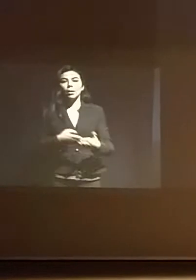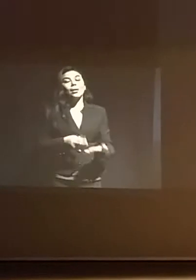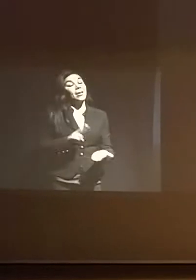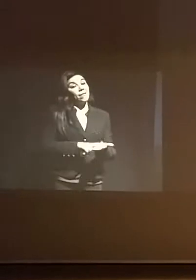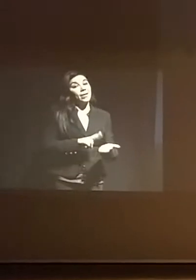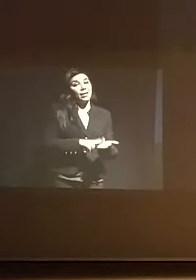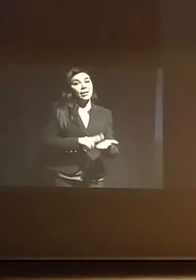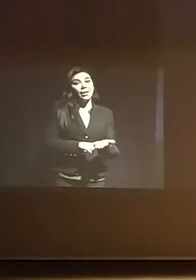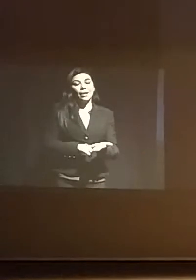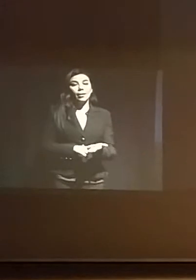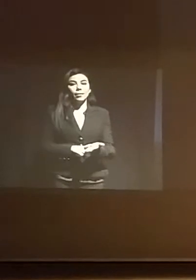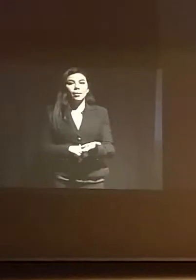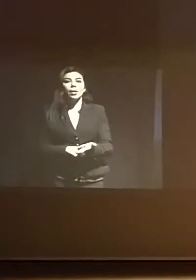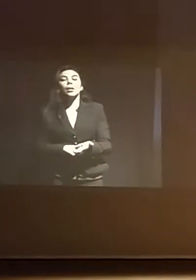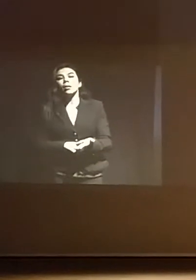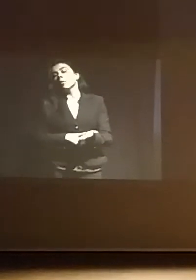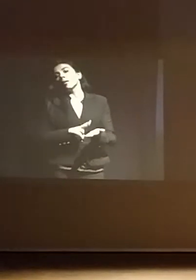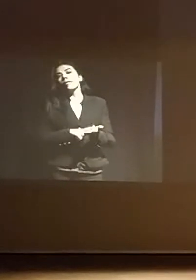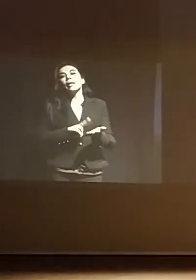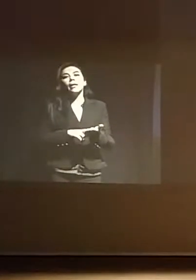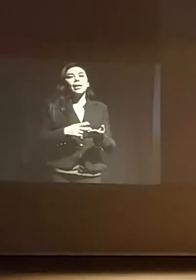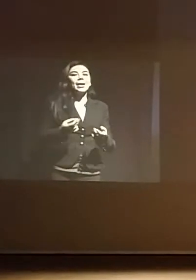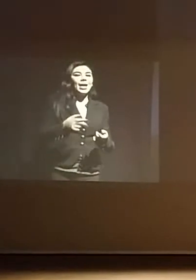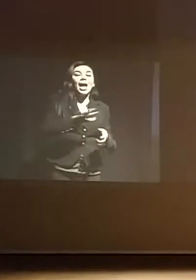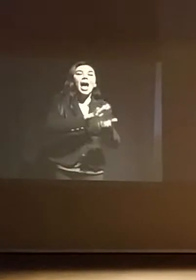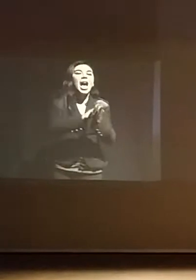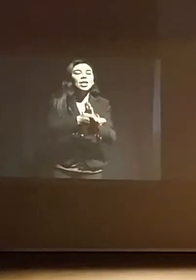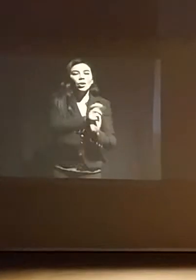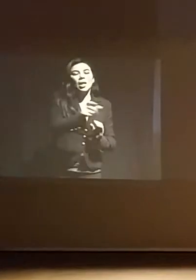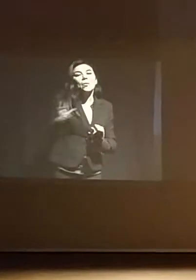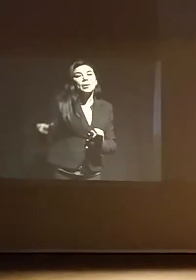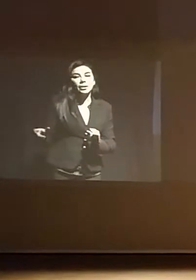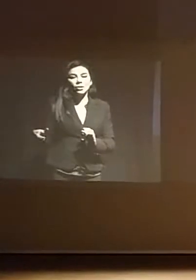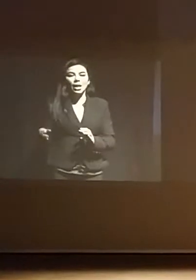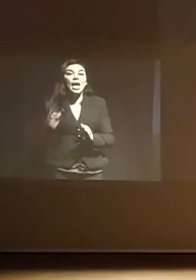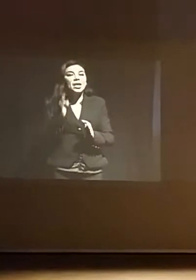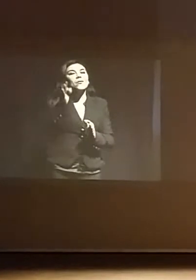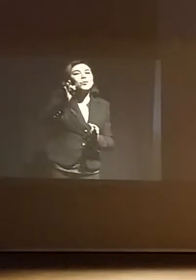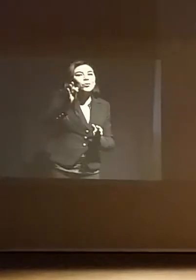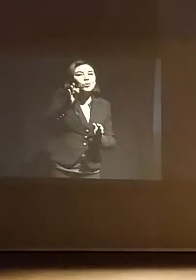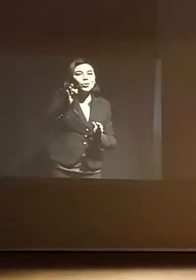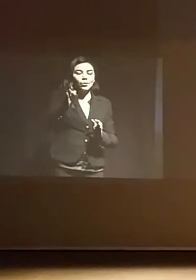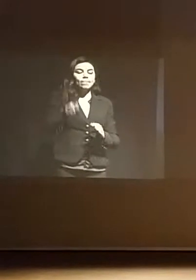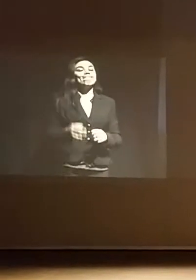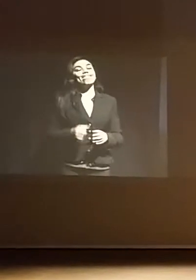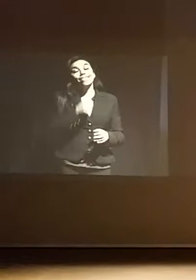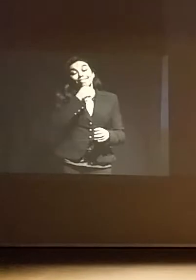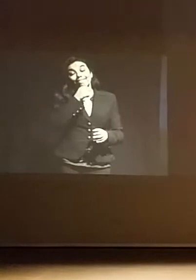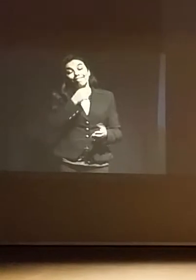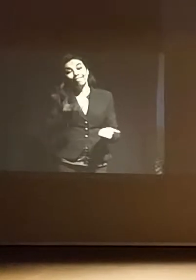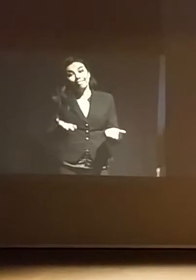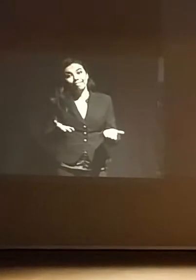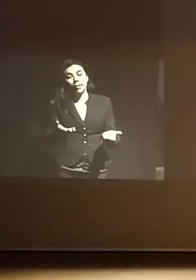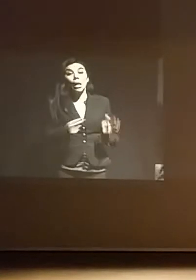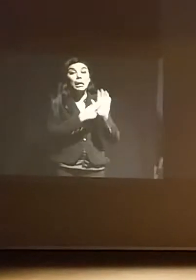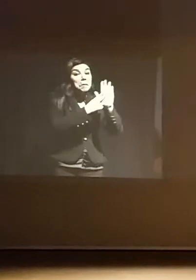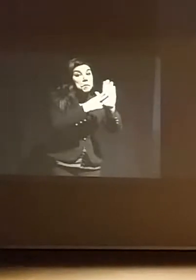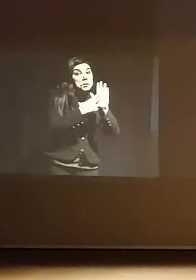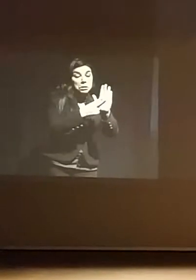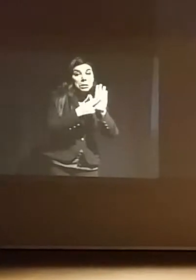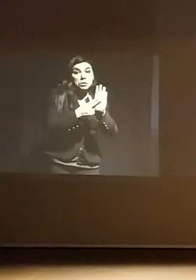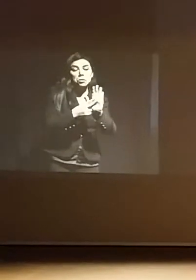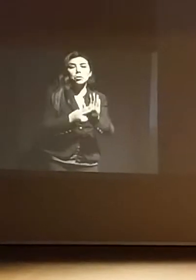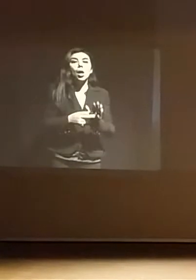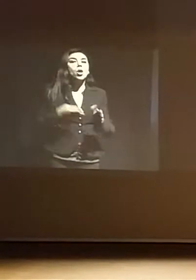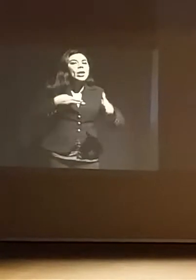nos va a ir pasando a muchos en distintos grados. Entonces, en la presentación de lo